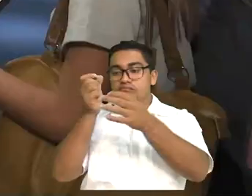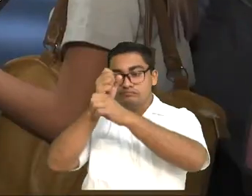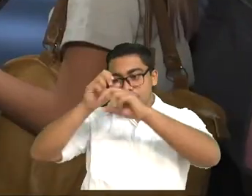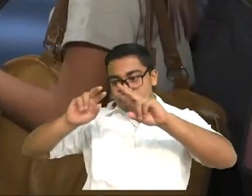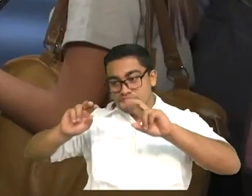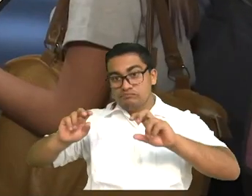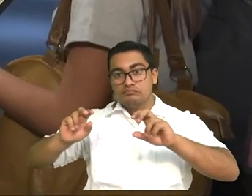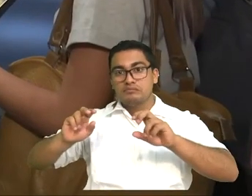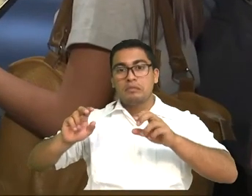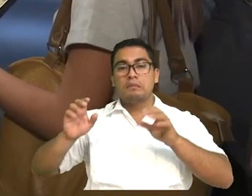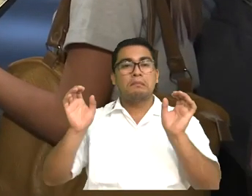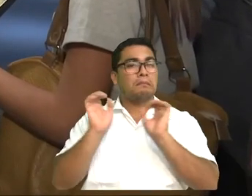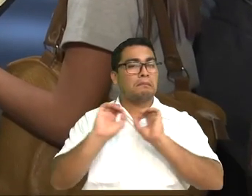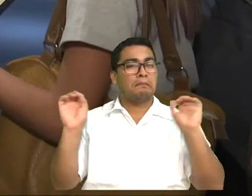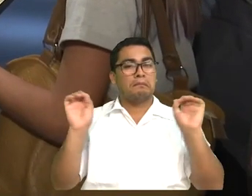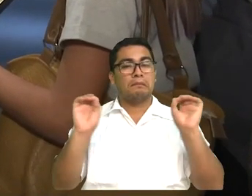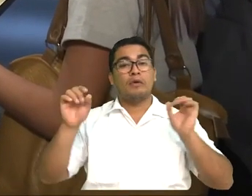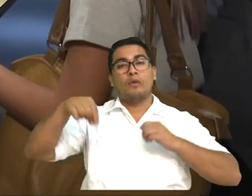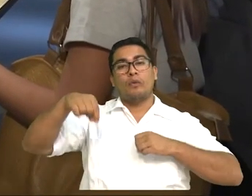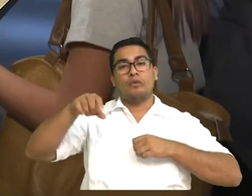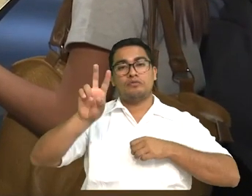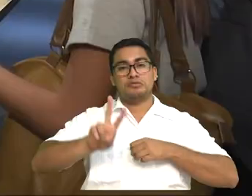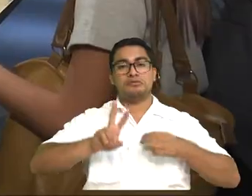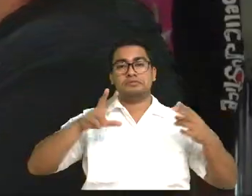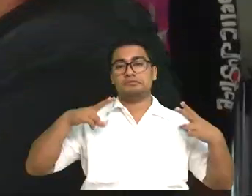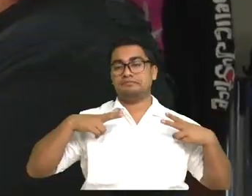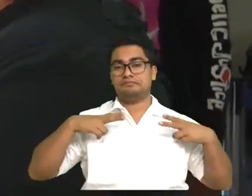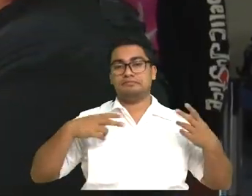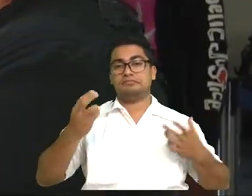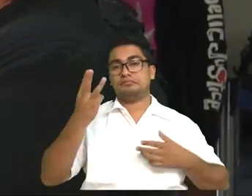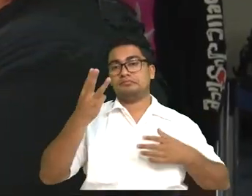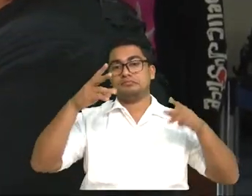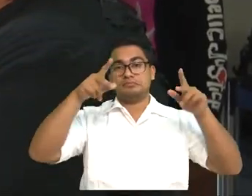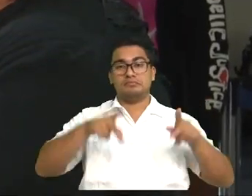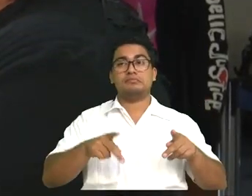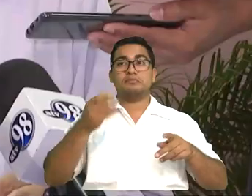abril se mantienen los mismos tres casos confirmados de contagio con coronavirus.